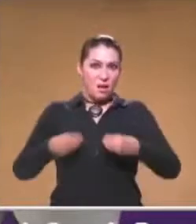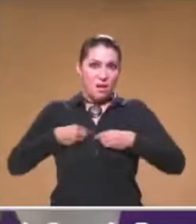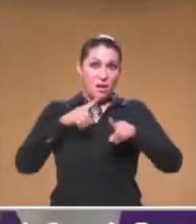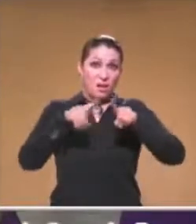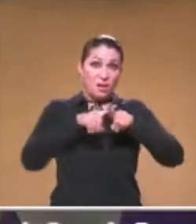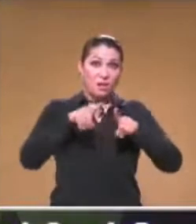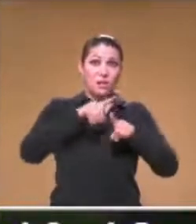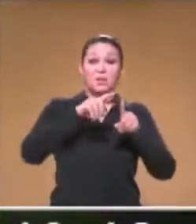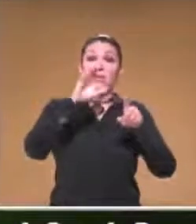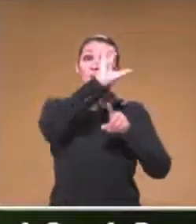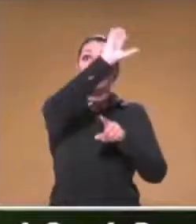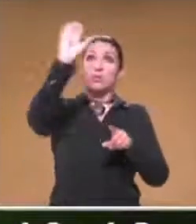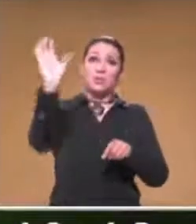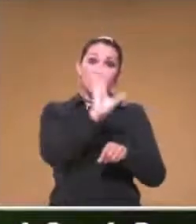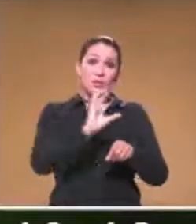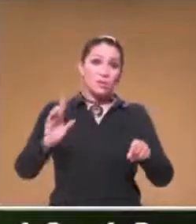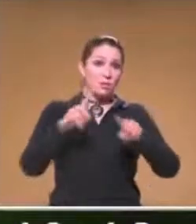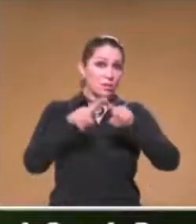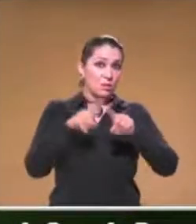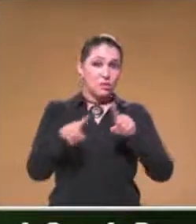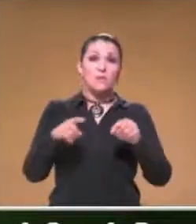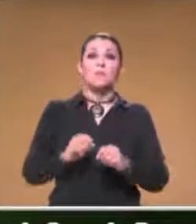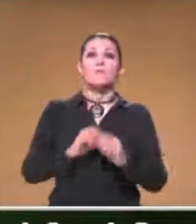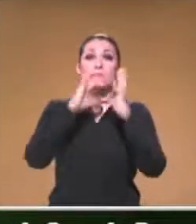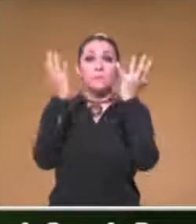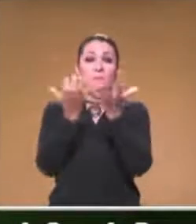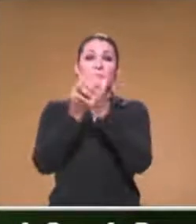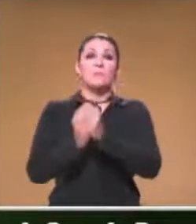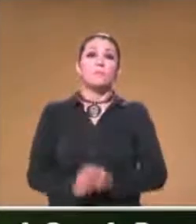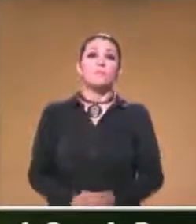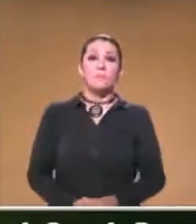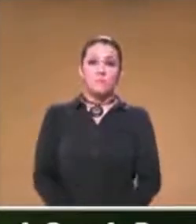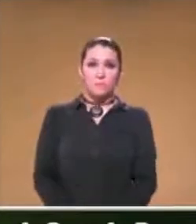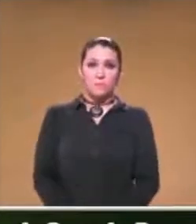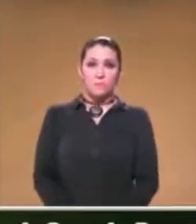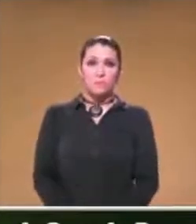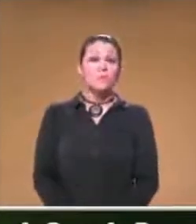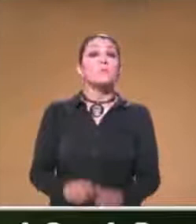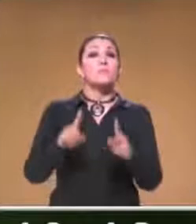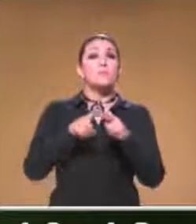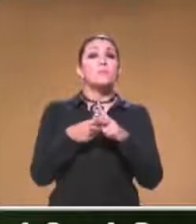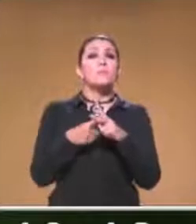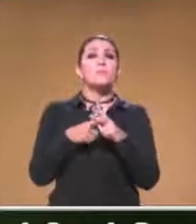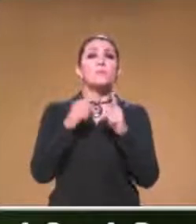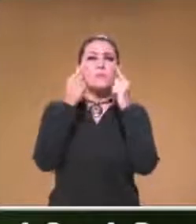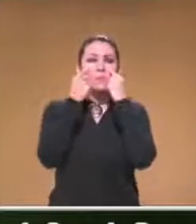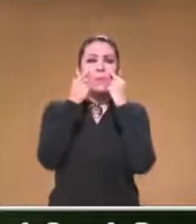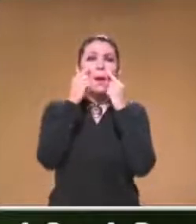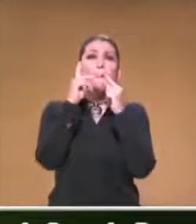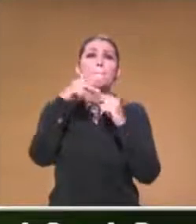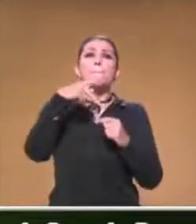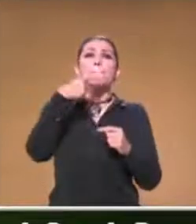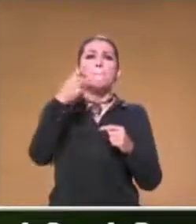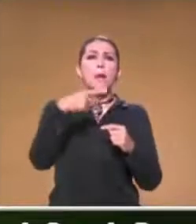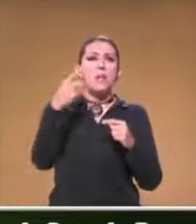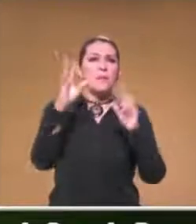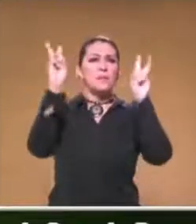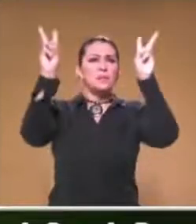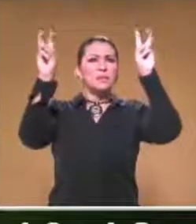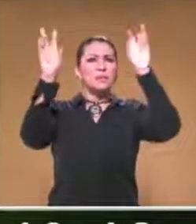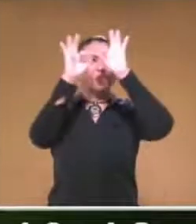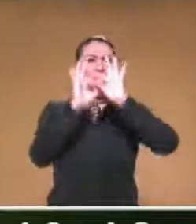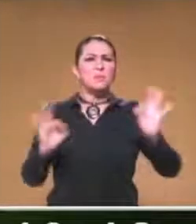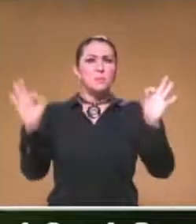salud y ambiente de la población. ¿De acuerdo? Vamos a iniciar con las 2 palabras clave de estos aprendizajes. La